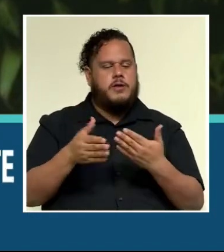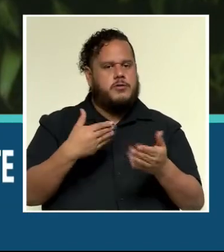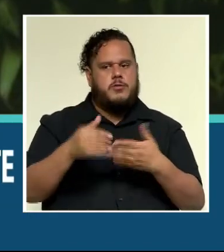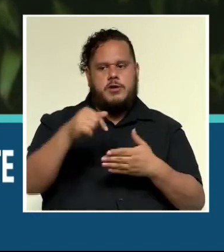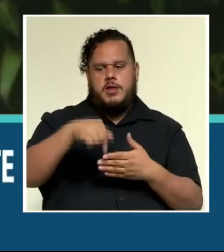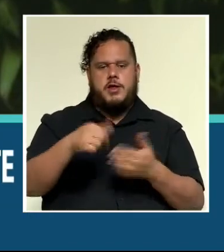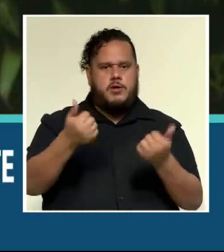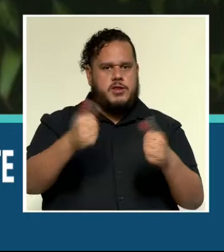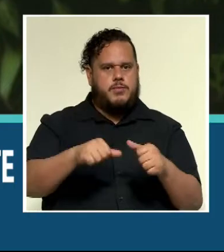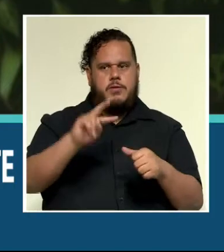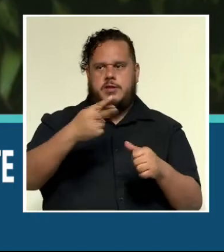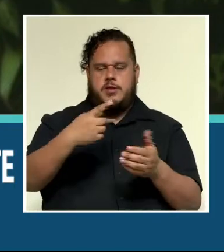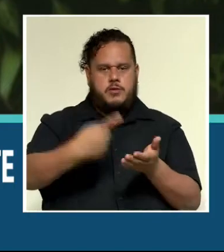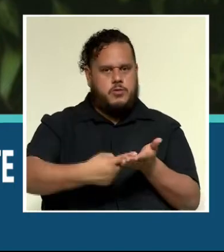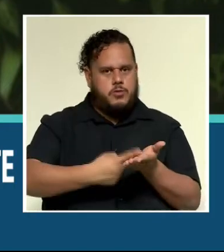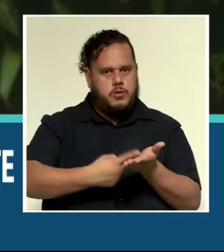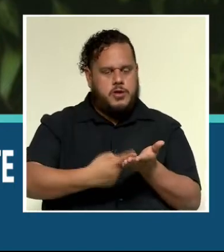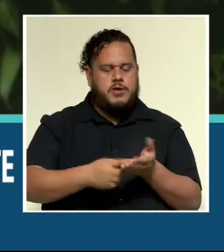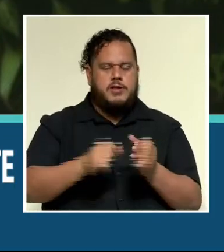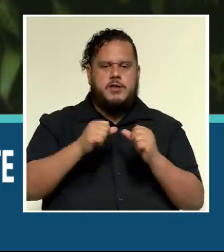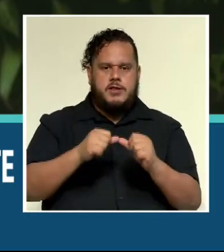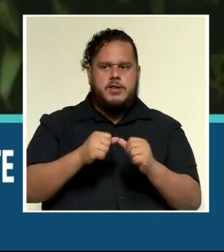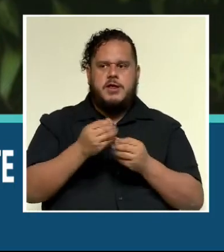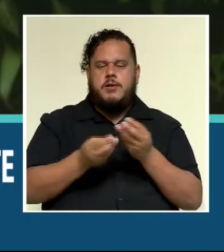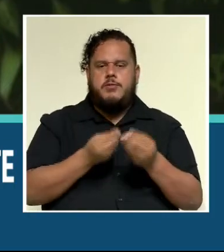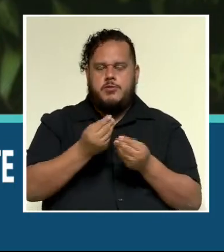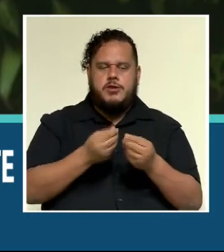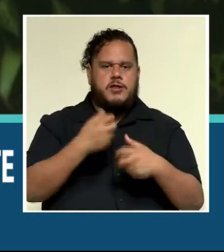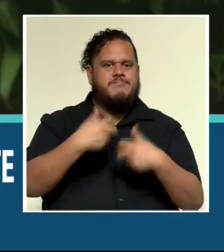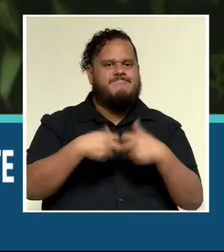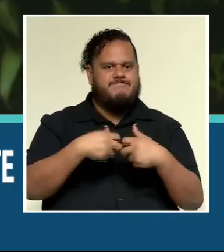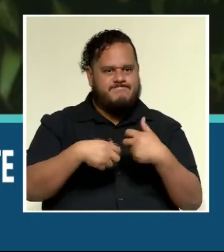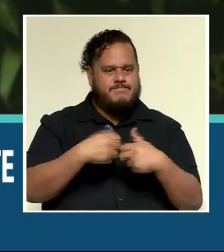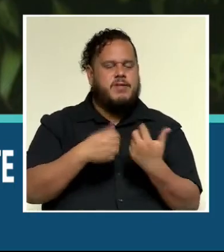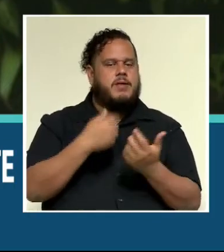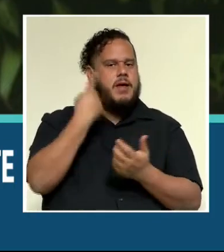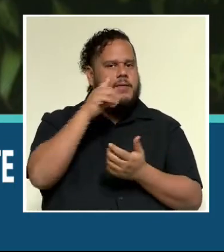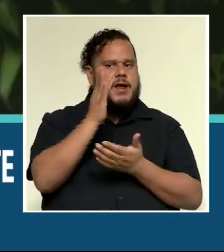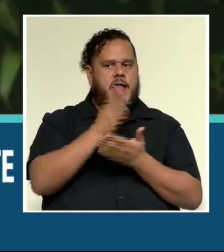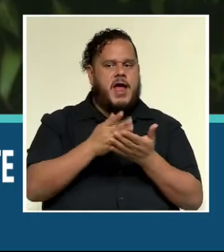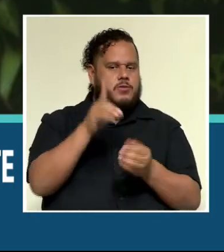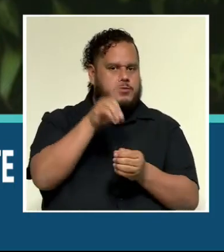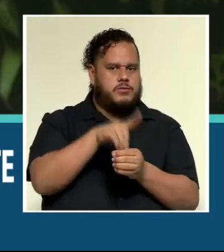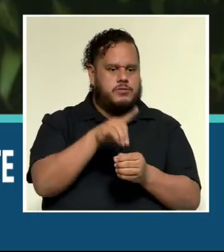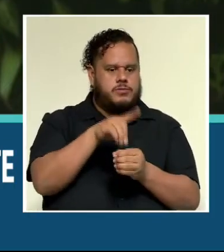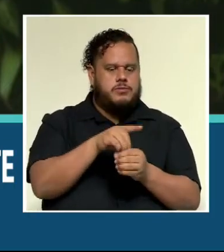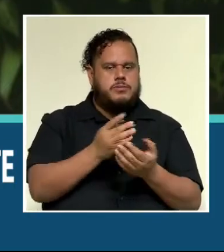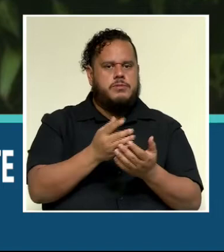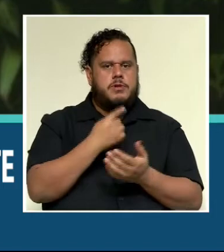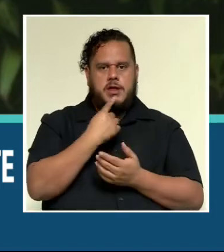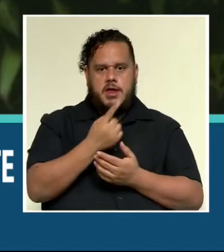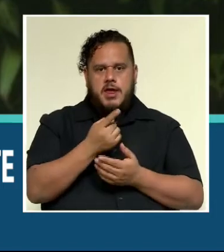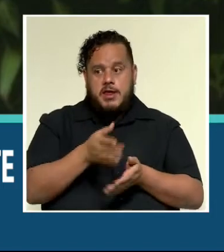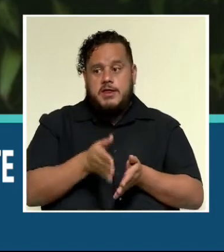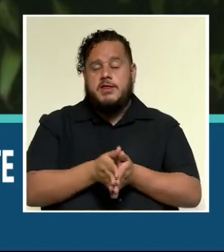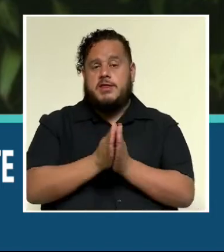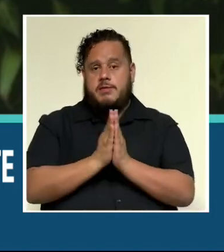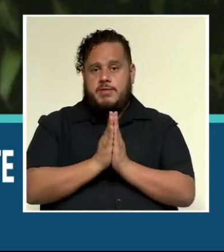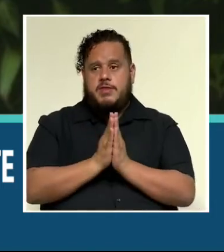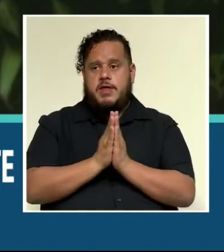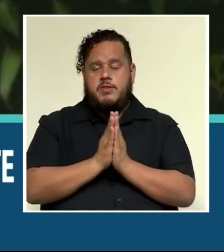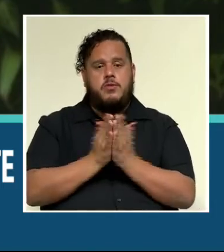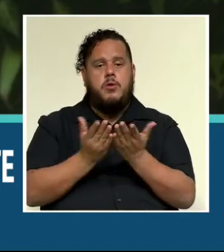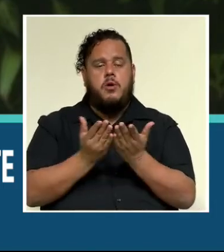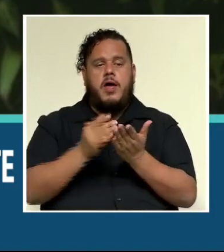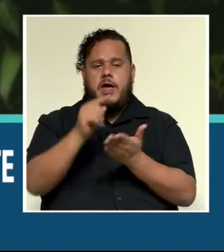aprueba en segundo debate, sigue generando controversia para algunos diputados que inclusive están pidiendo vetar